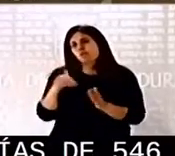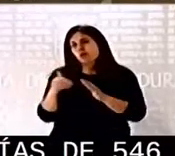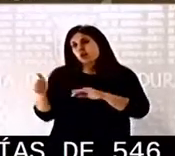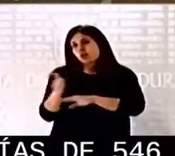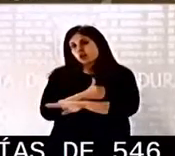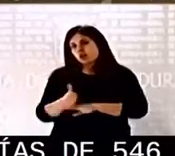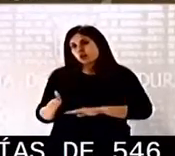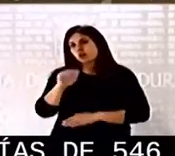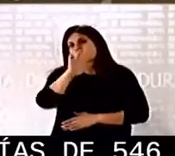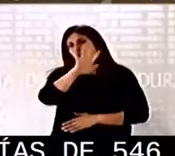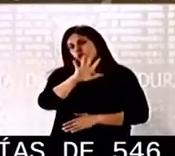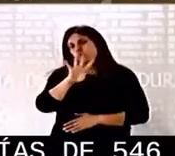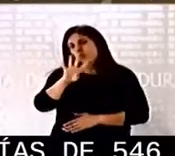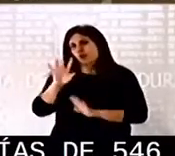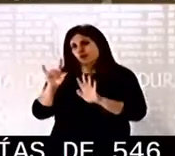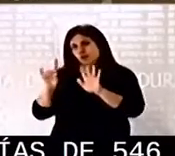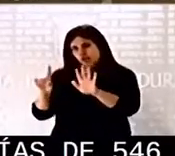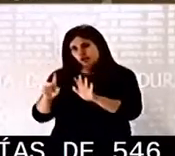habitantes